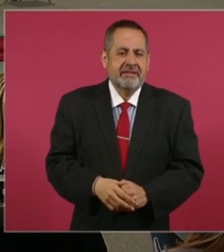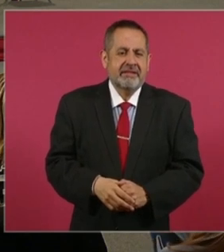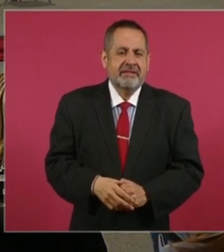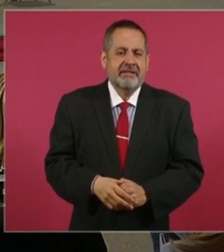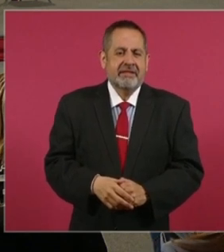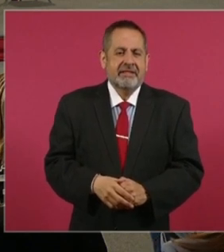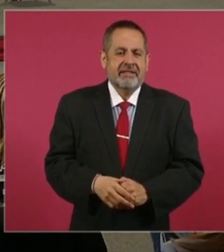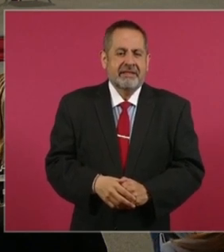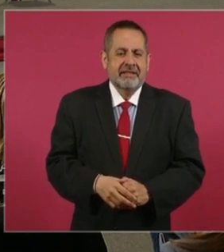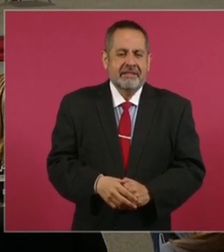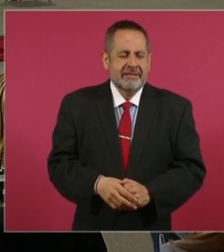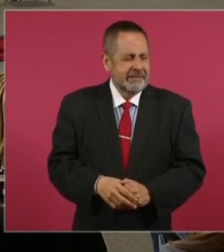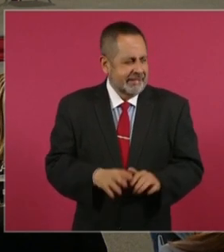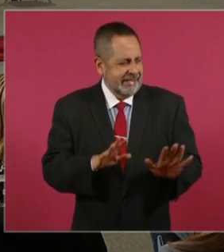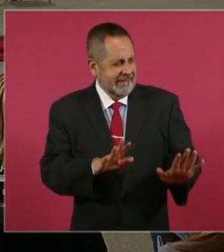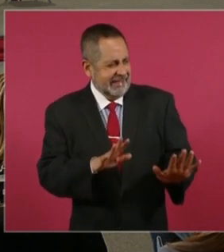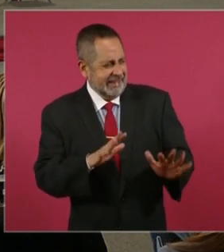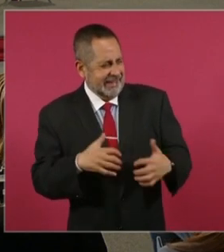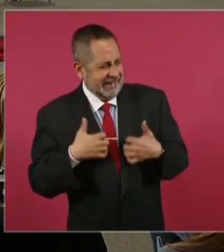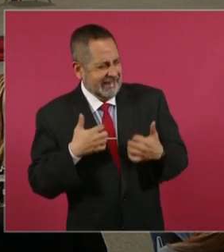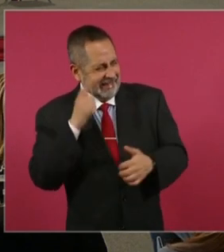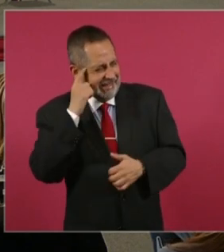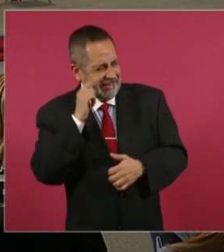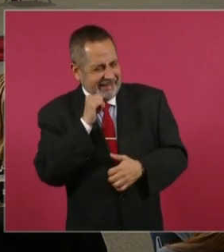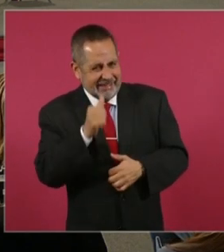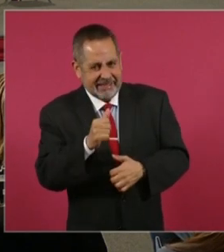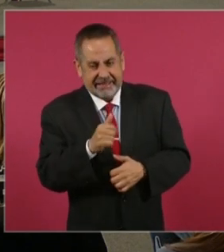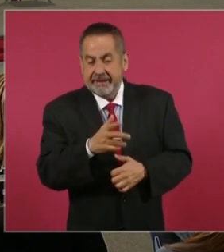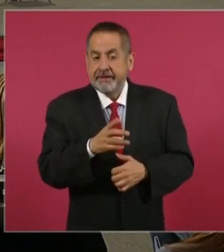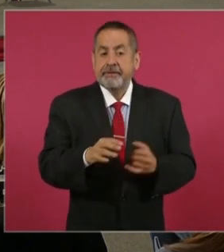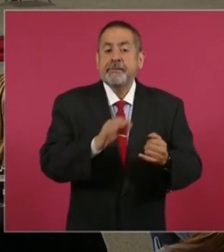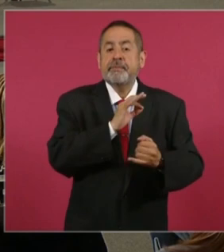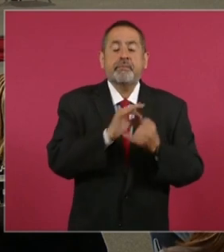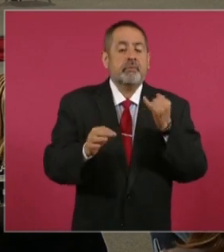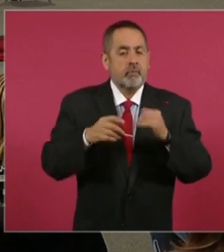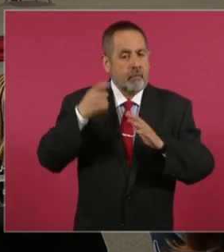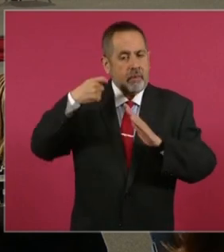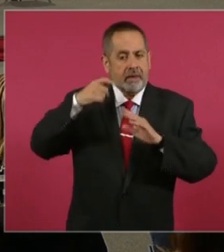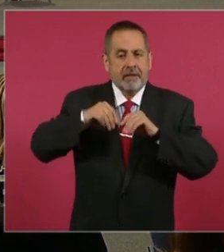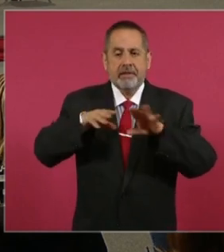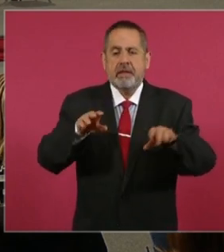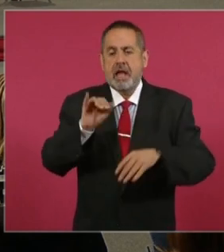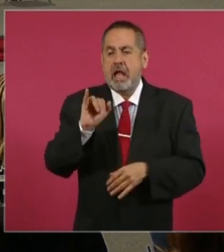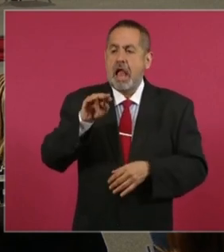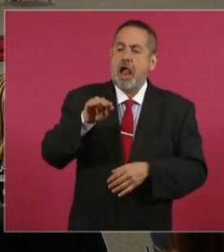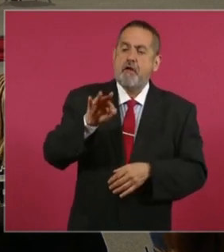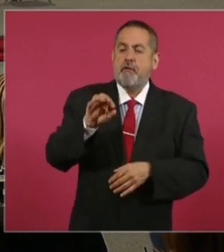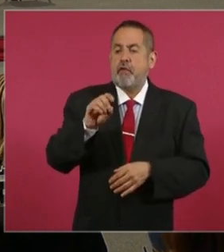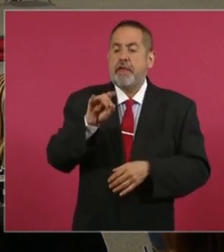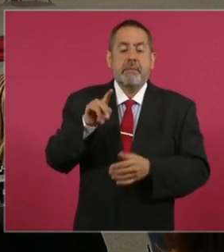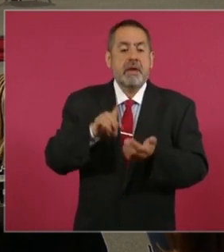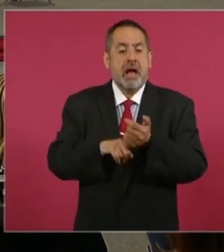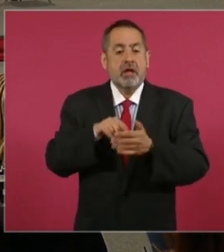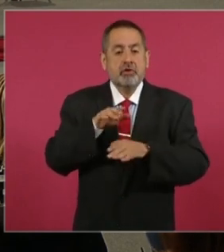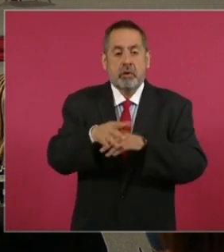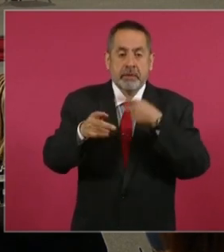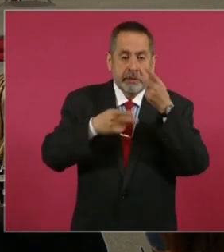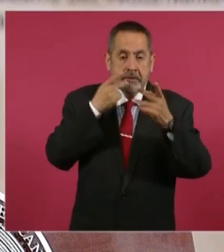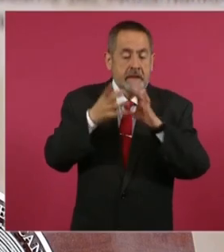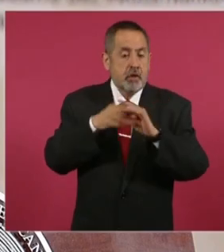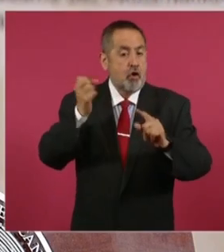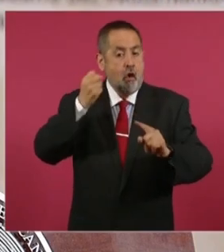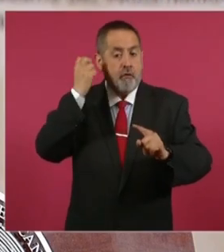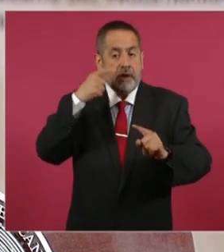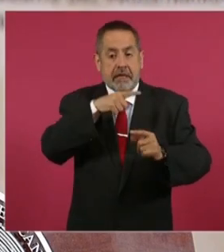Pero pues no se enoje. Por último, la colaboración de Infodemia sobre la cobertura de la conferencia que